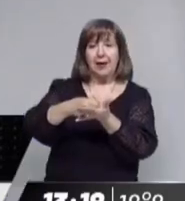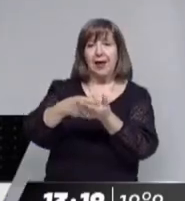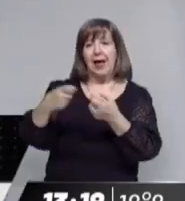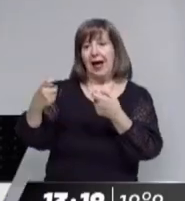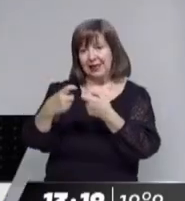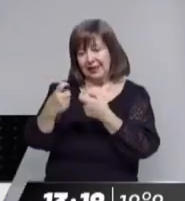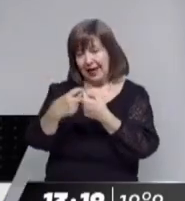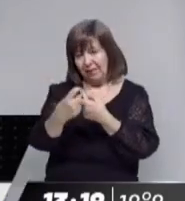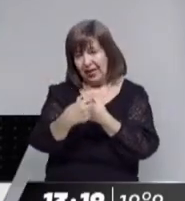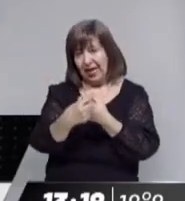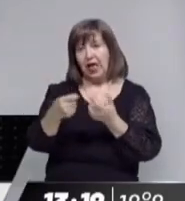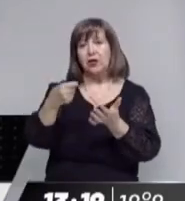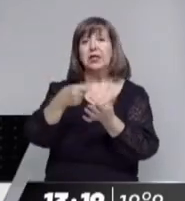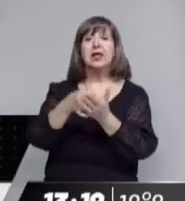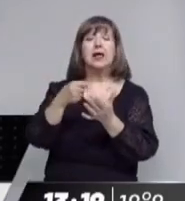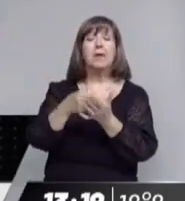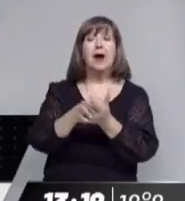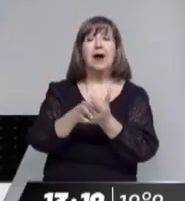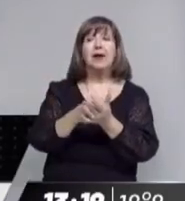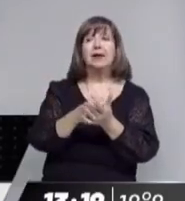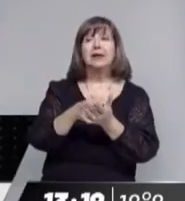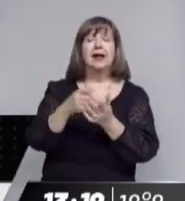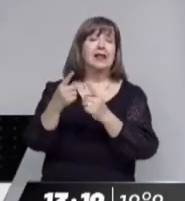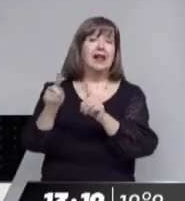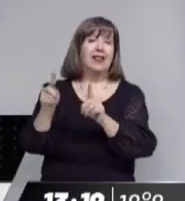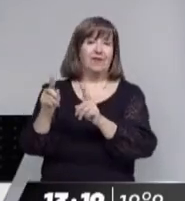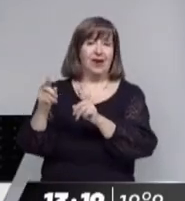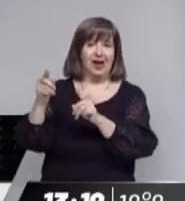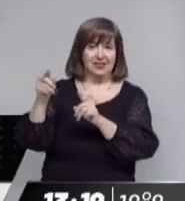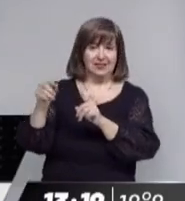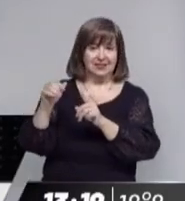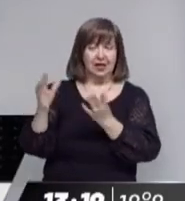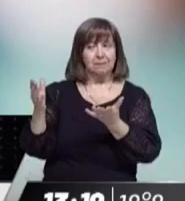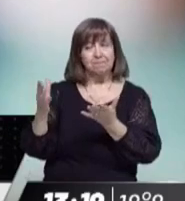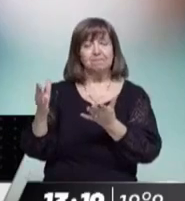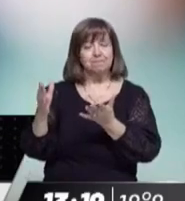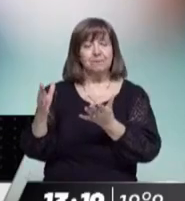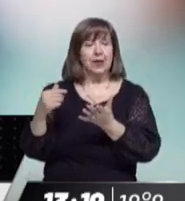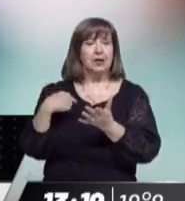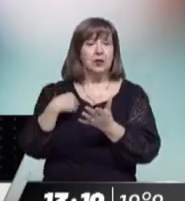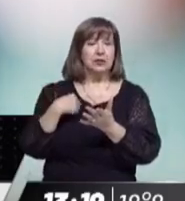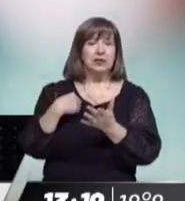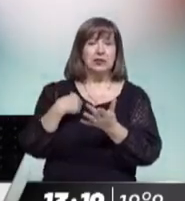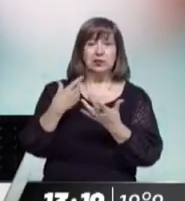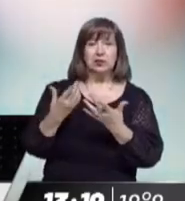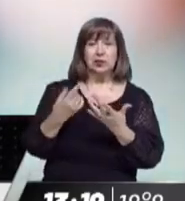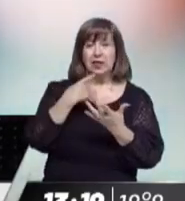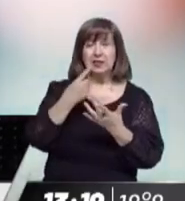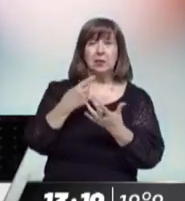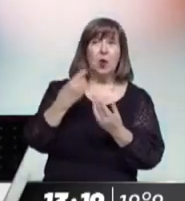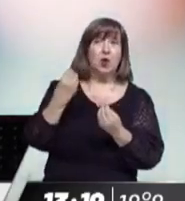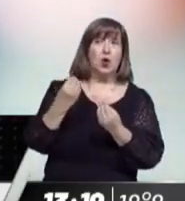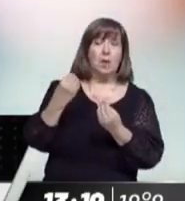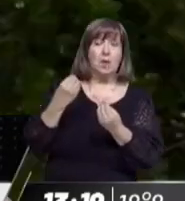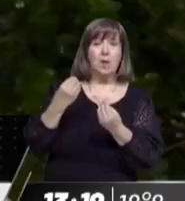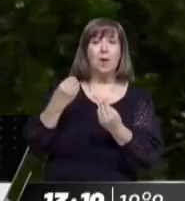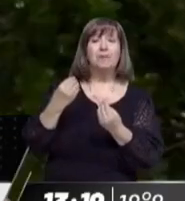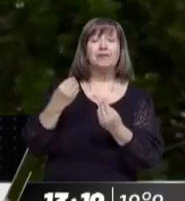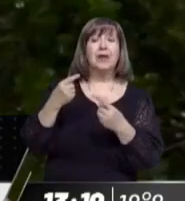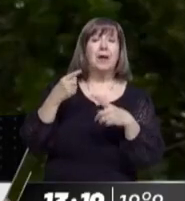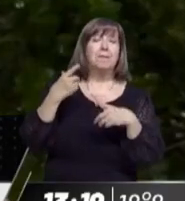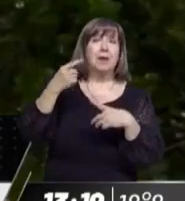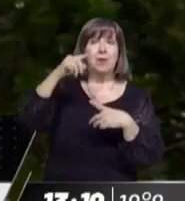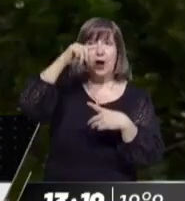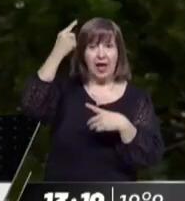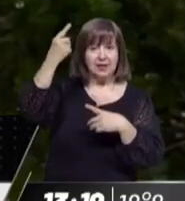o el paciente en este caso, sería la diferencia. La política que nosotros establecimos a nivel nacional el año